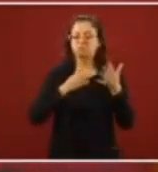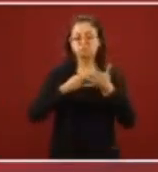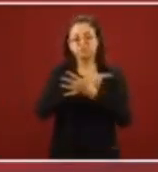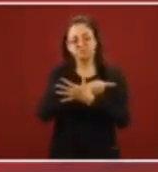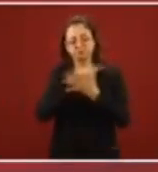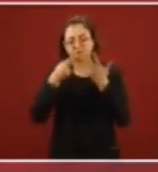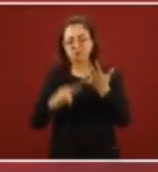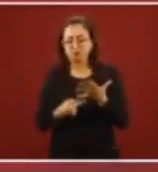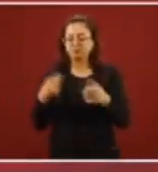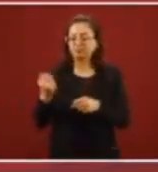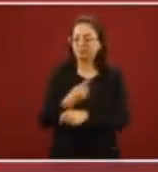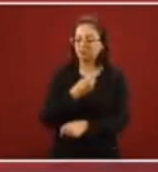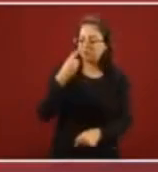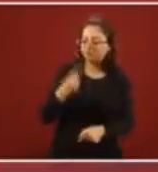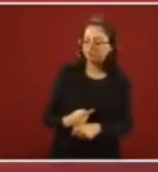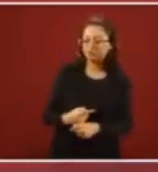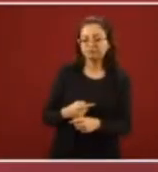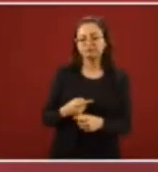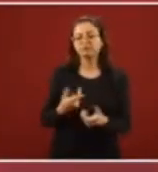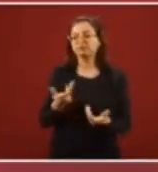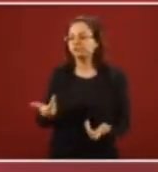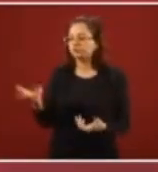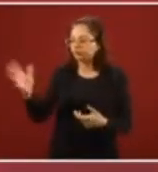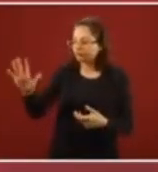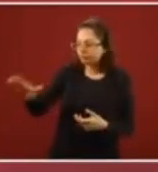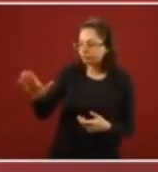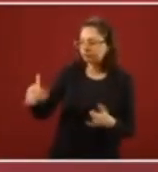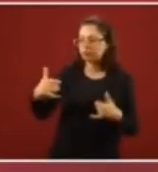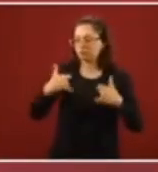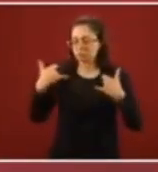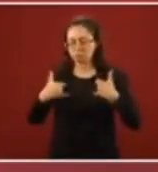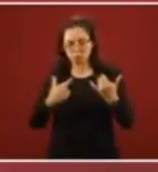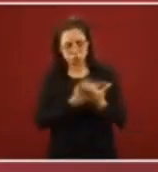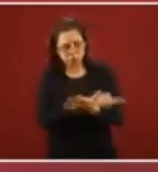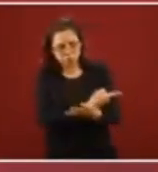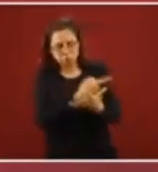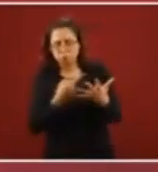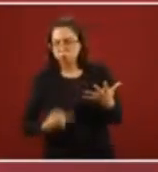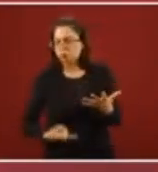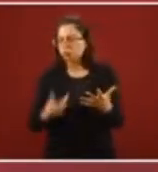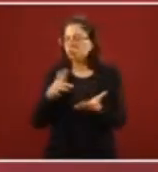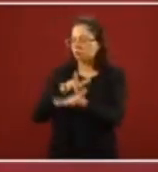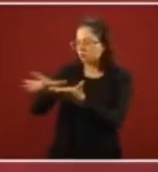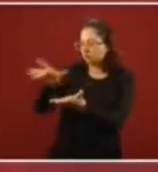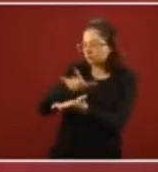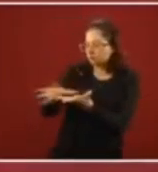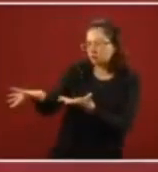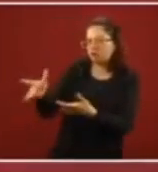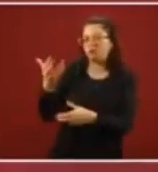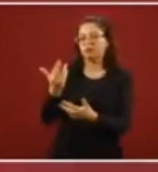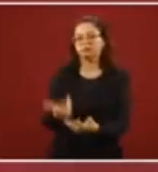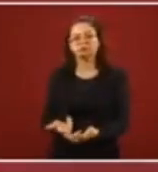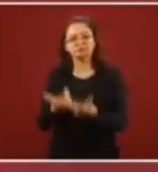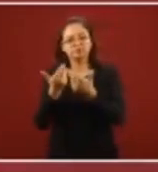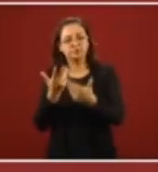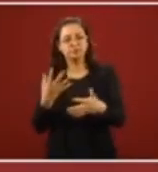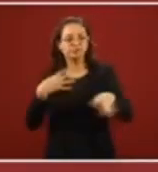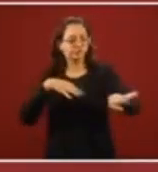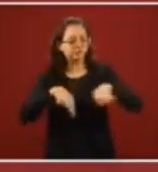a los jóvenes, que no falten los apoyos, que haya trabajo.